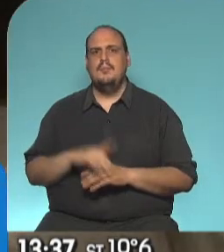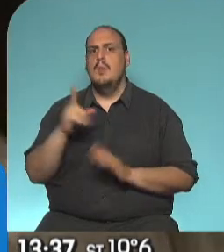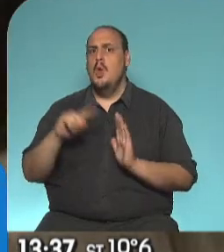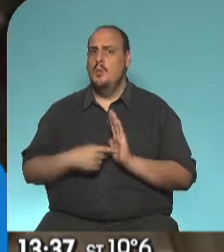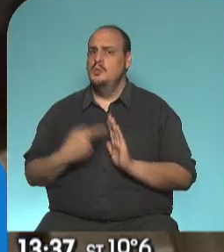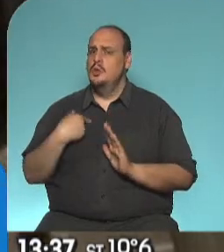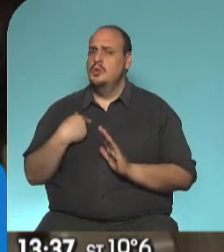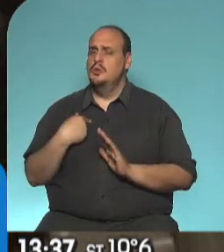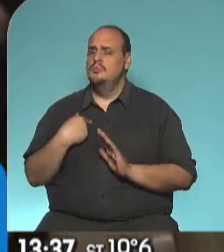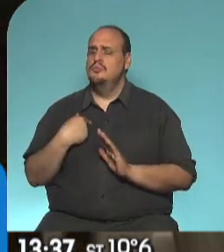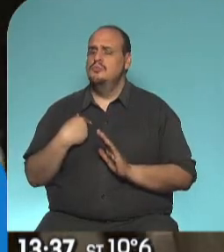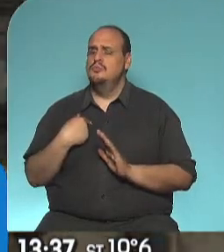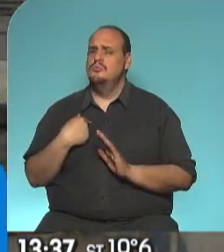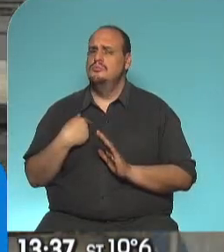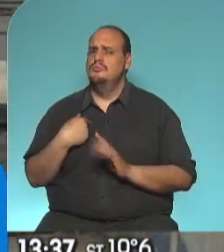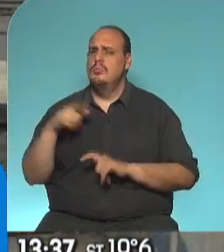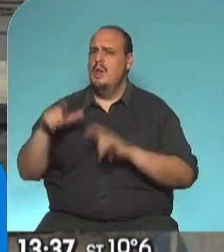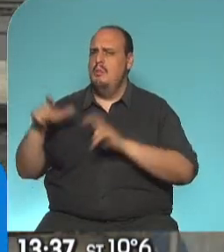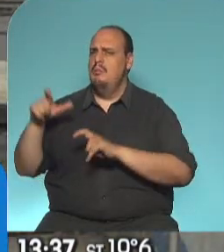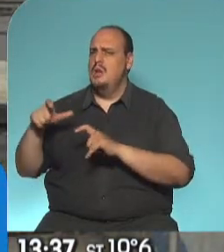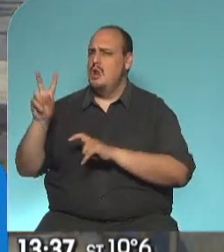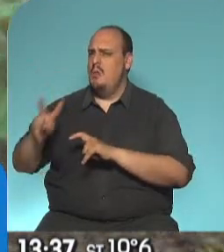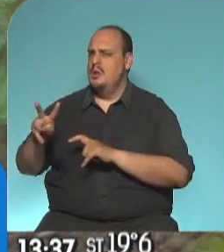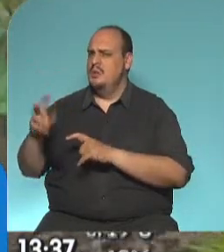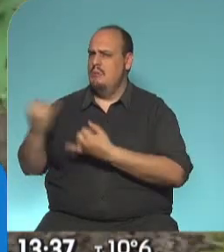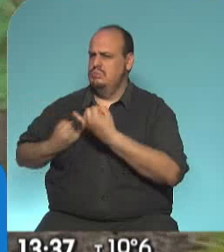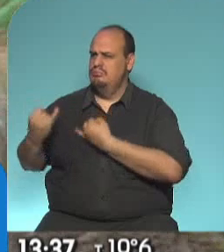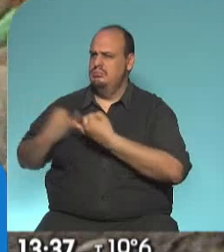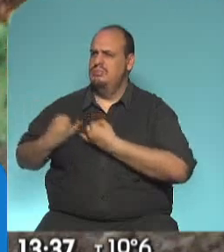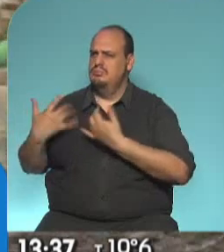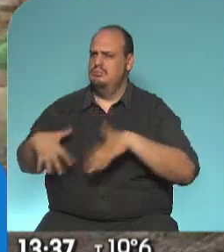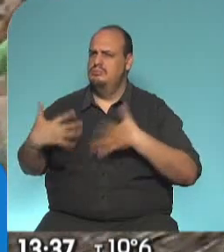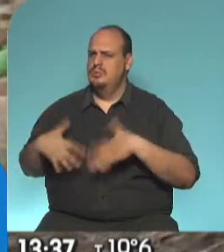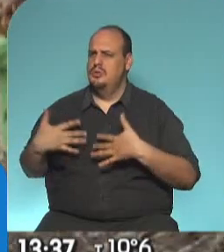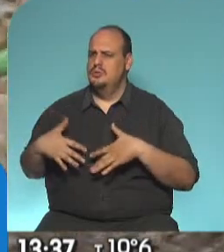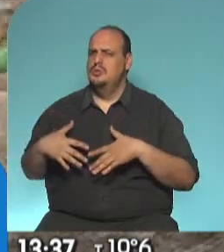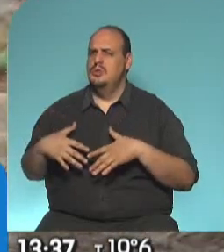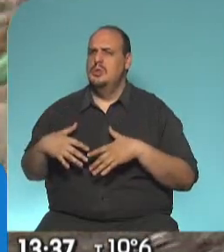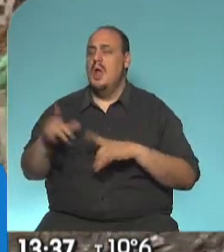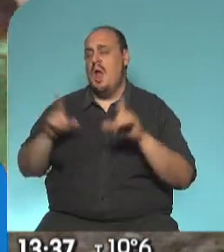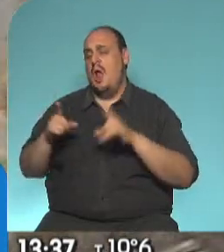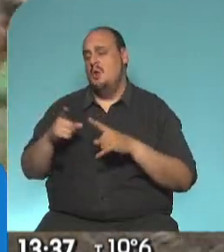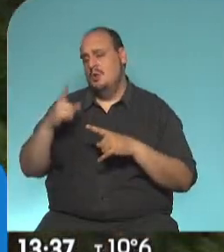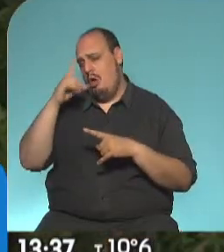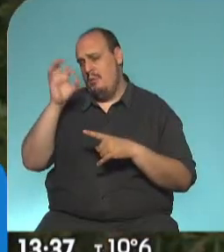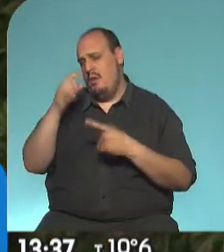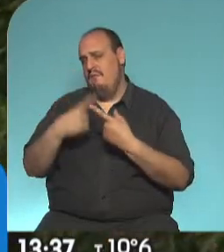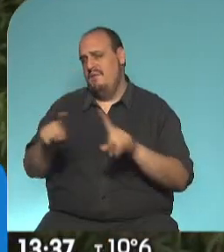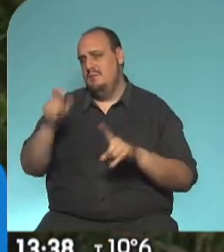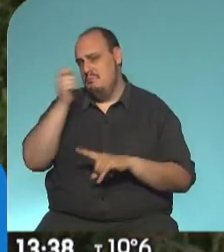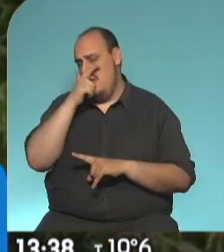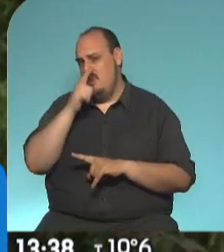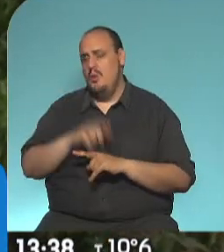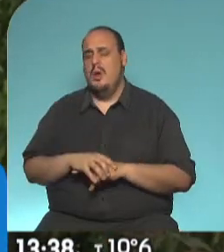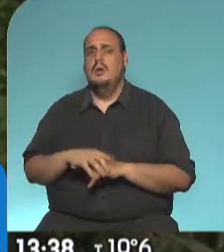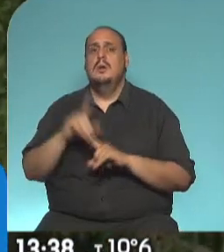lo comentan mucha gente de Venezuela, inclusive con algún grado de diferencia con el gobierno Maduro, es que estas sanciones también